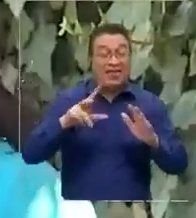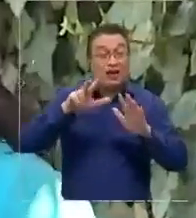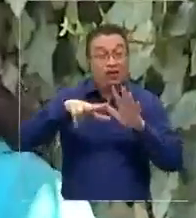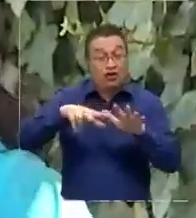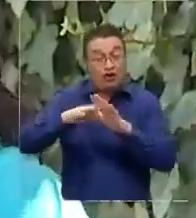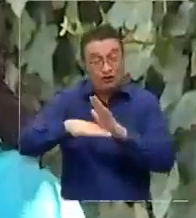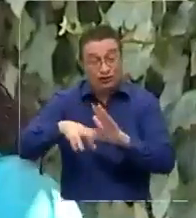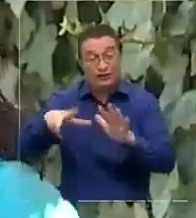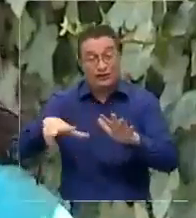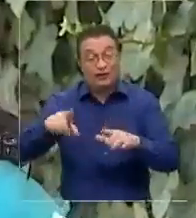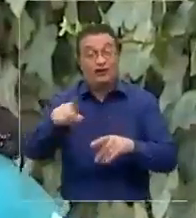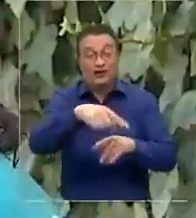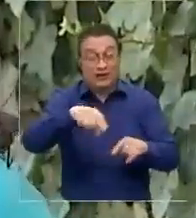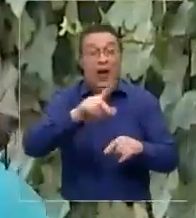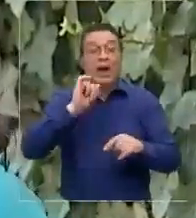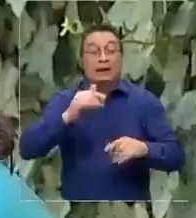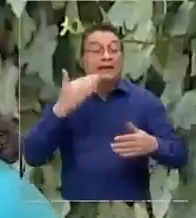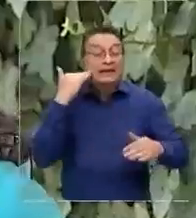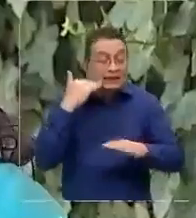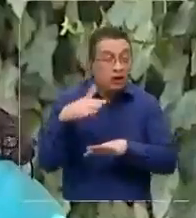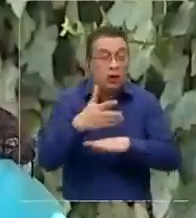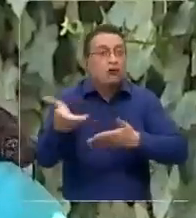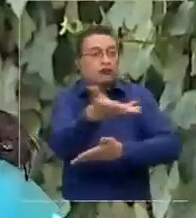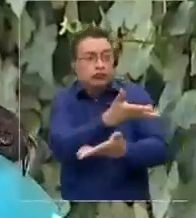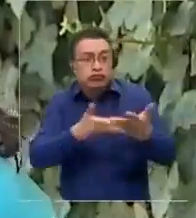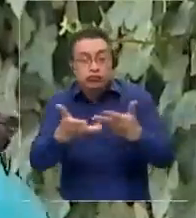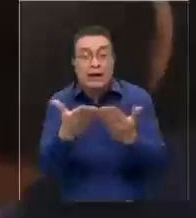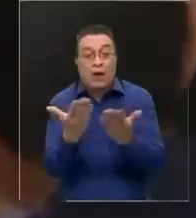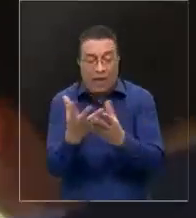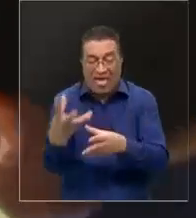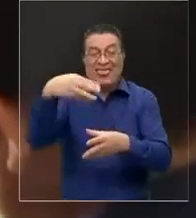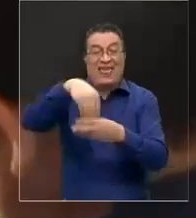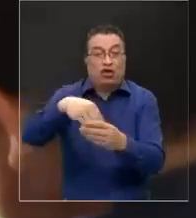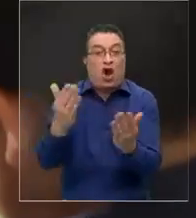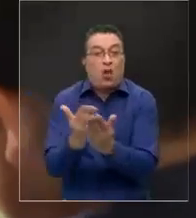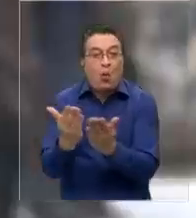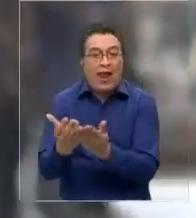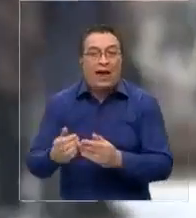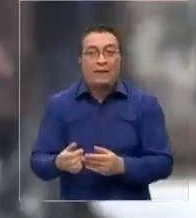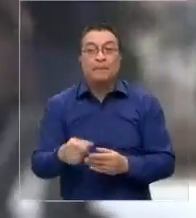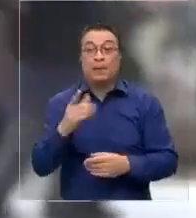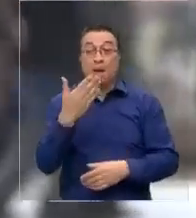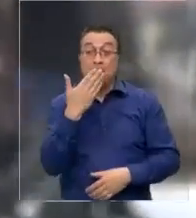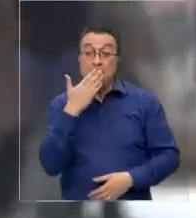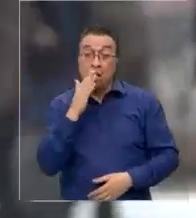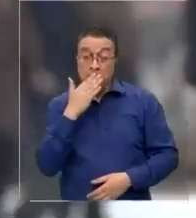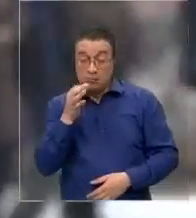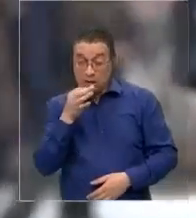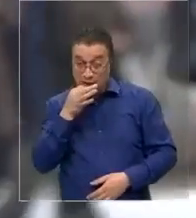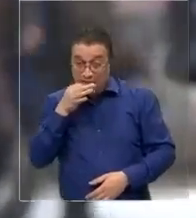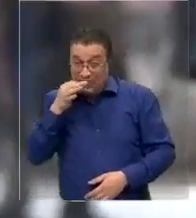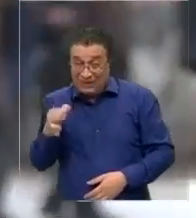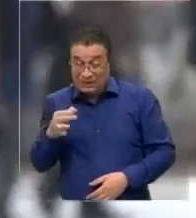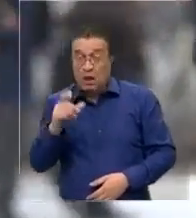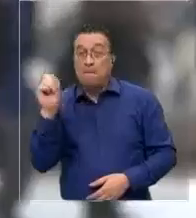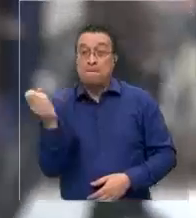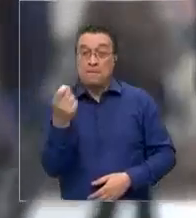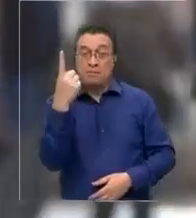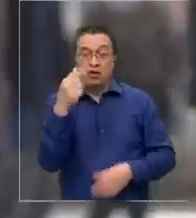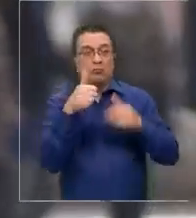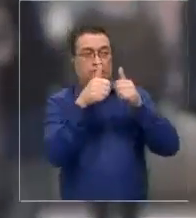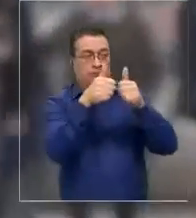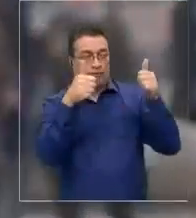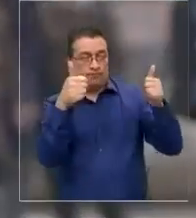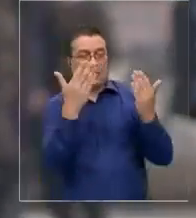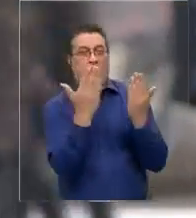los adultos que gestionan la convivencia escolar en la escuela. Según especialistas, lo primero es recurrir a las autoridades